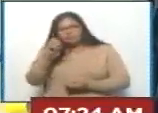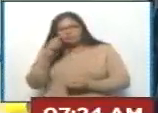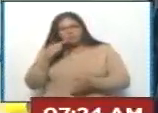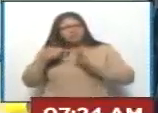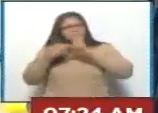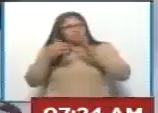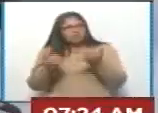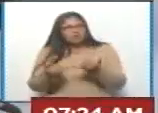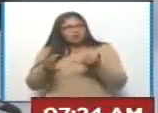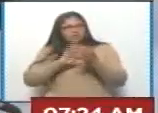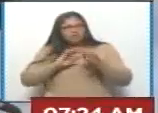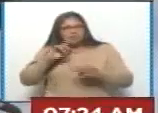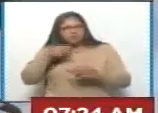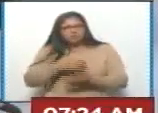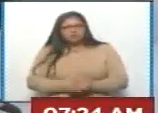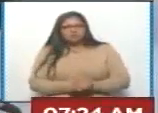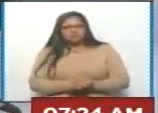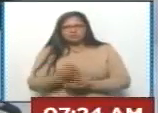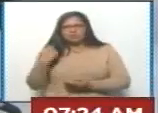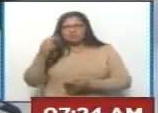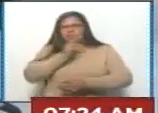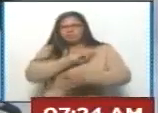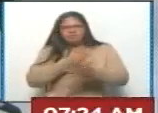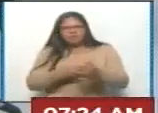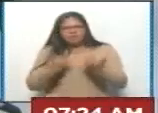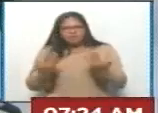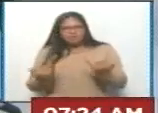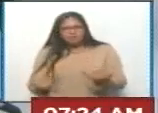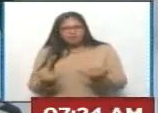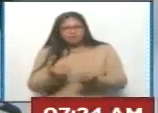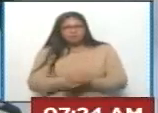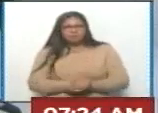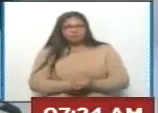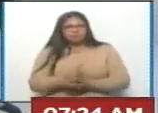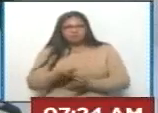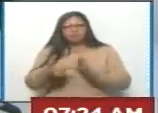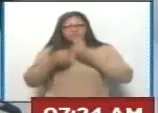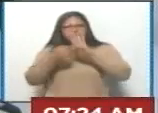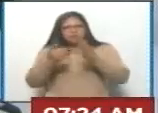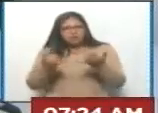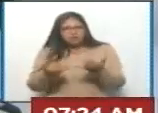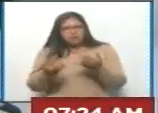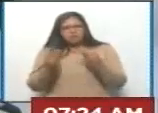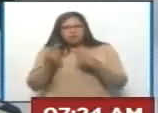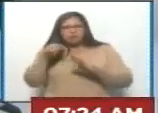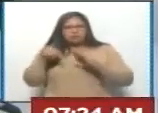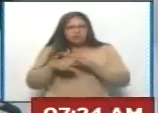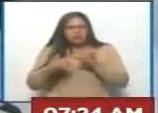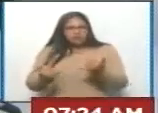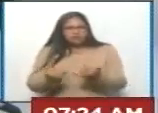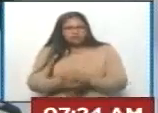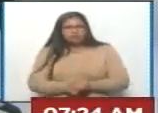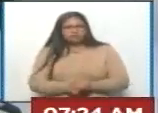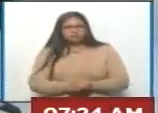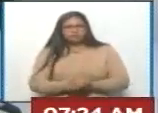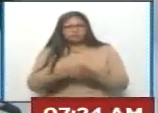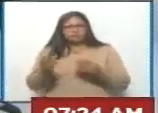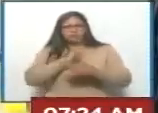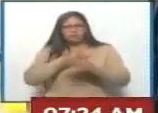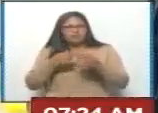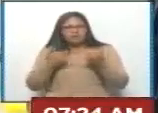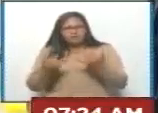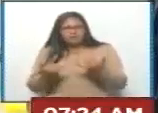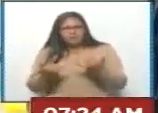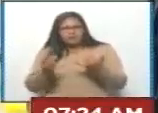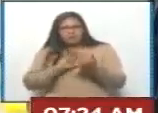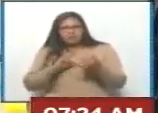tenía fuerza, tenía su fuerza allí. Sí, no, tenía gran fuerza, pero su protagonismo fue muy inferior. A pesar de que tenía gran fuerza, ganó